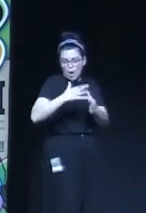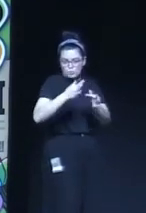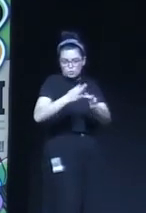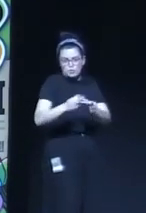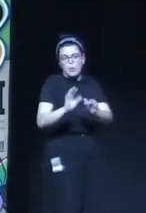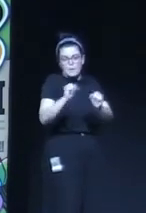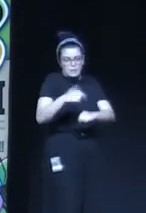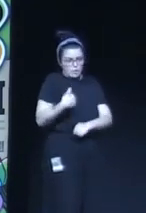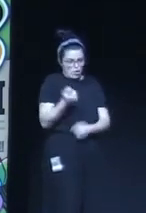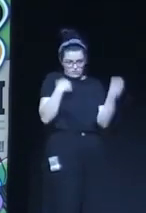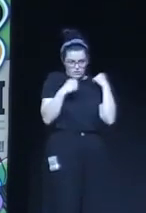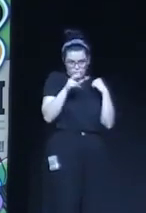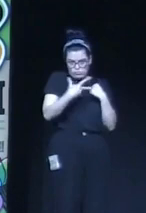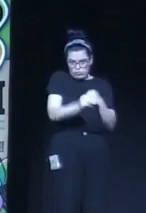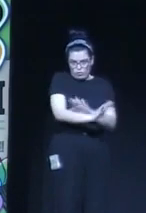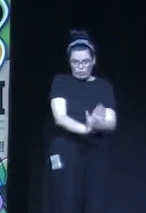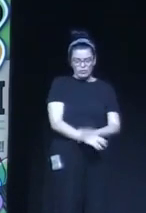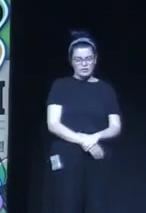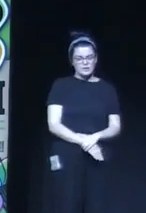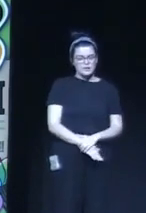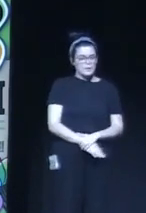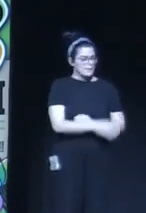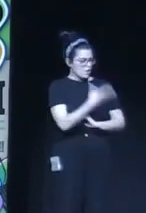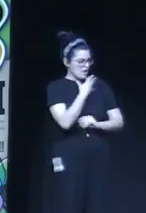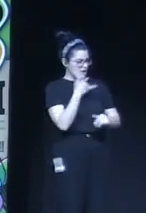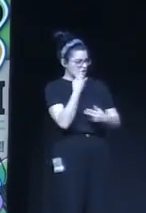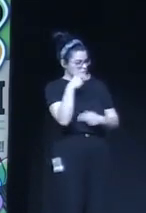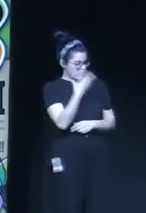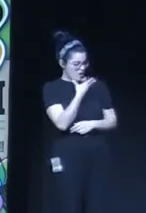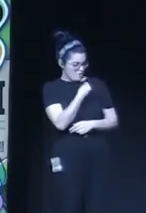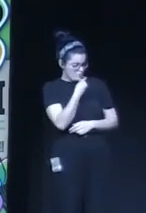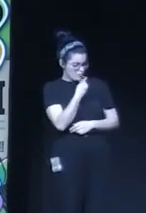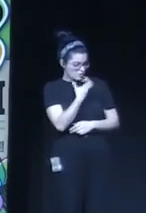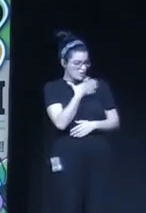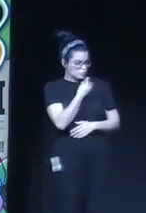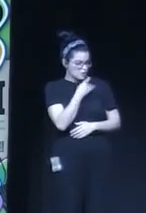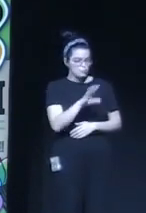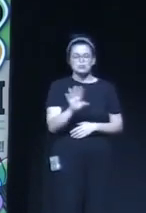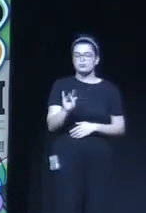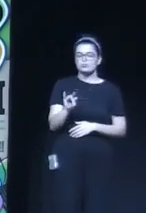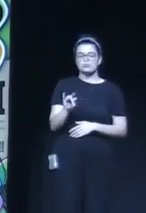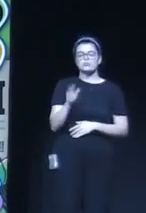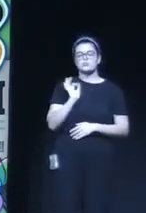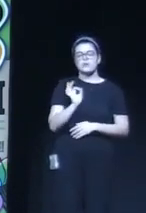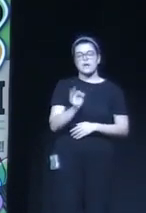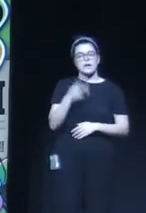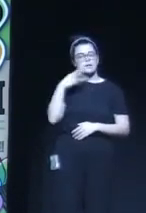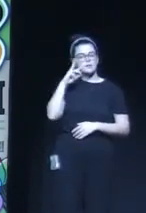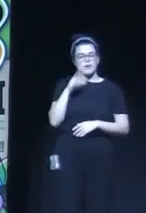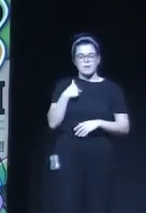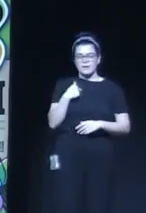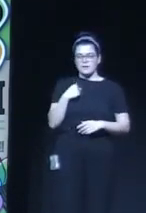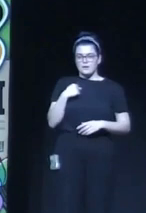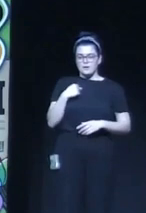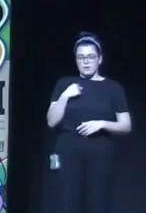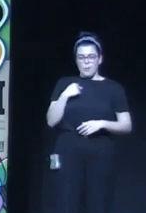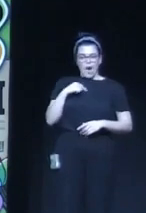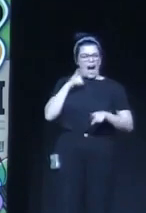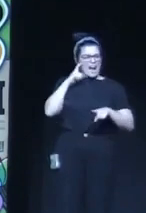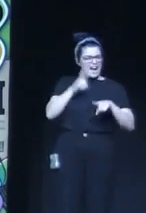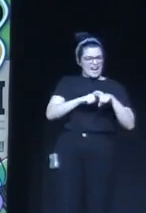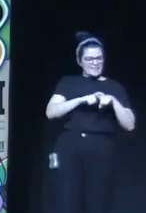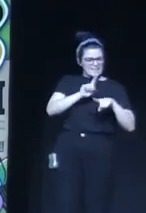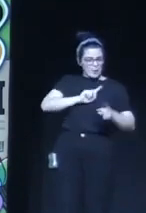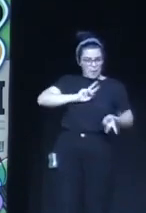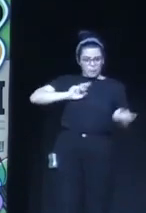no. Pero te ha gustado mucho la experiencia, ¿no? Sí, la verdad sí, ha sido una experiencia... A mí me ha cambiado hasta el carácter. ¿A